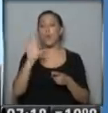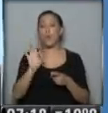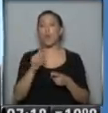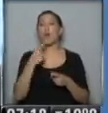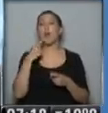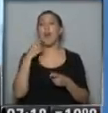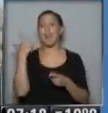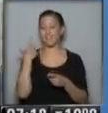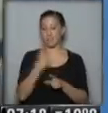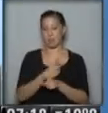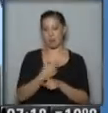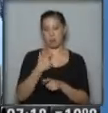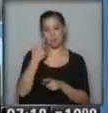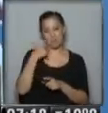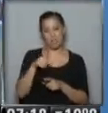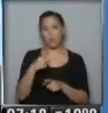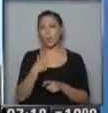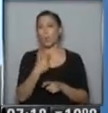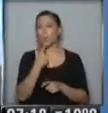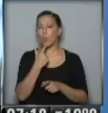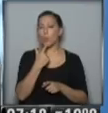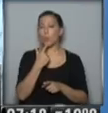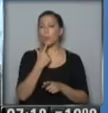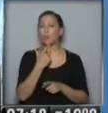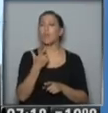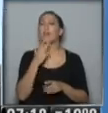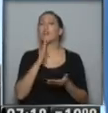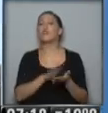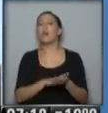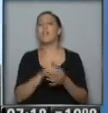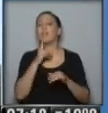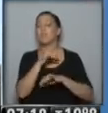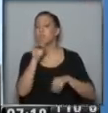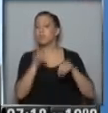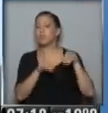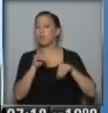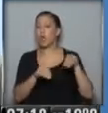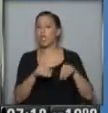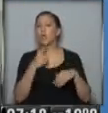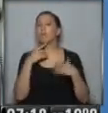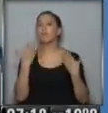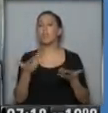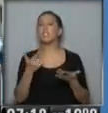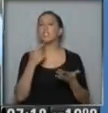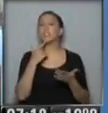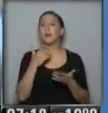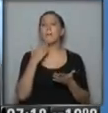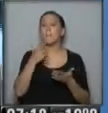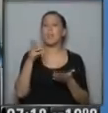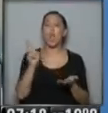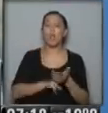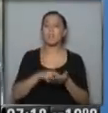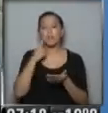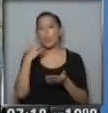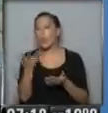principio desconoció y puso en duda, mejor dicho, los datos difundidos por el Consejo Electoral. Por eso la exigencia de pedir el